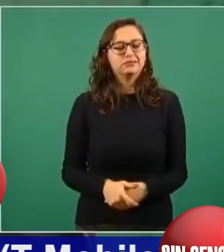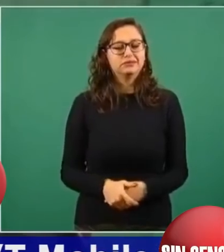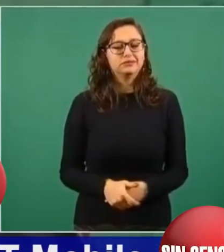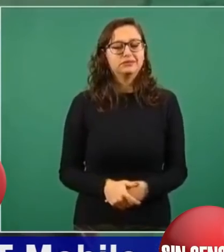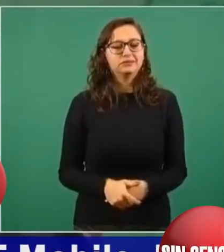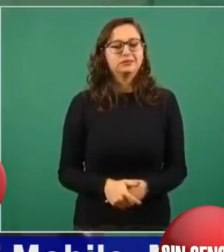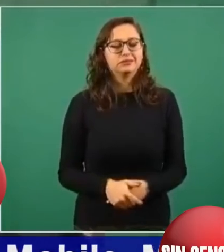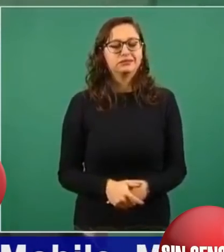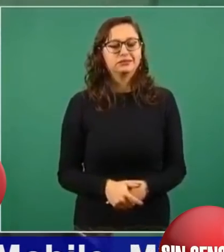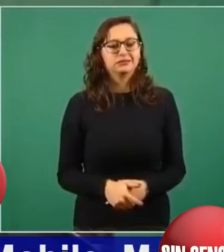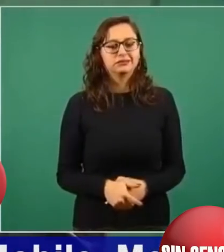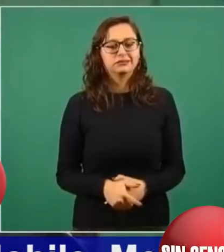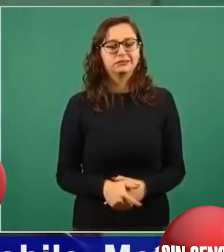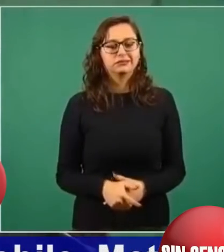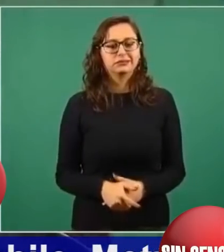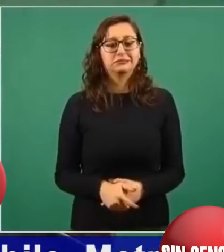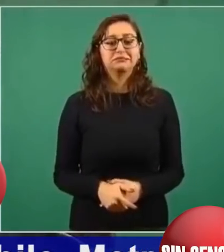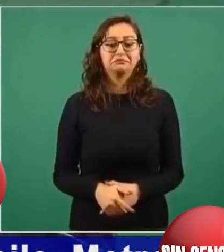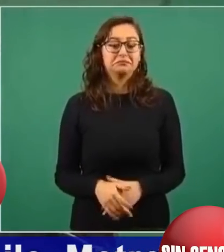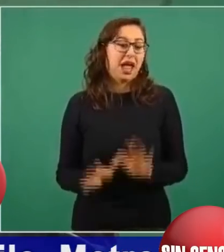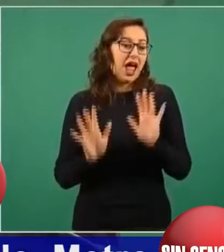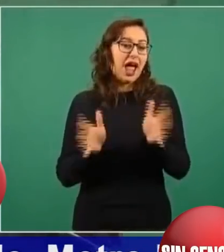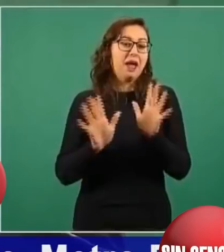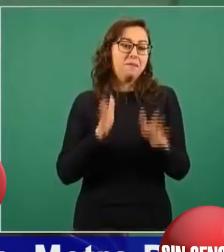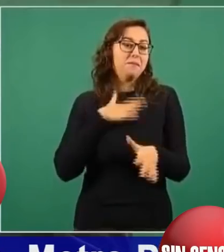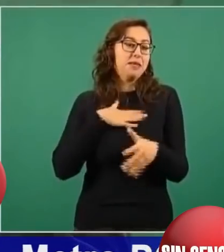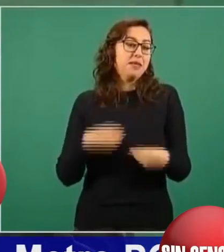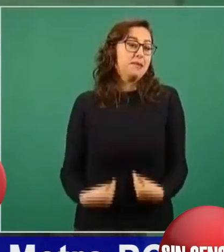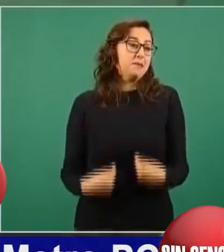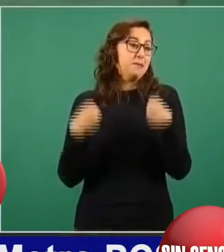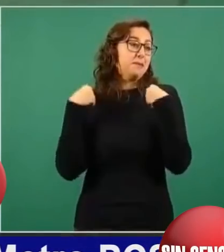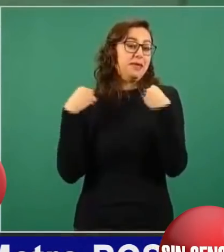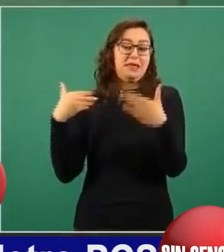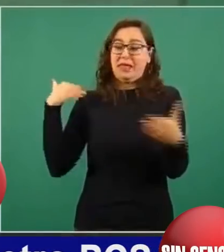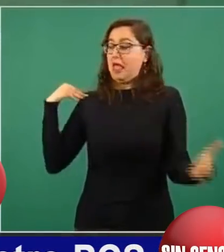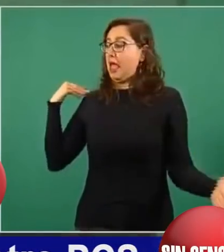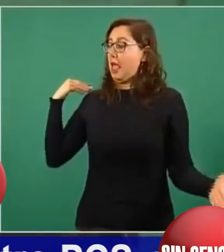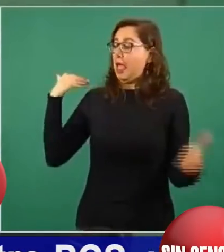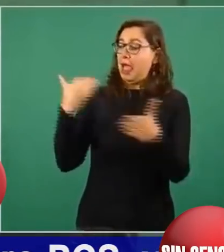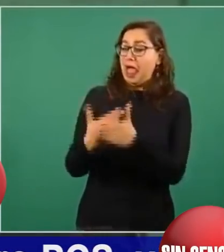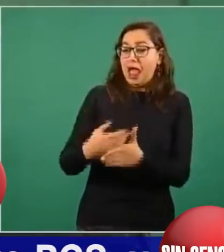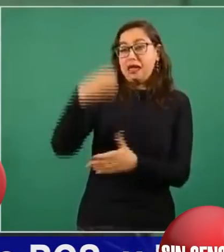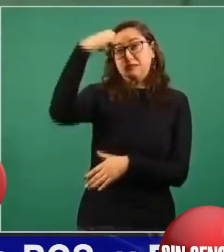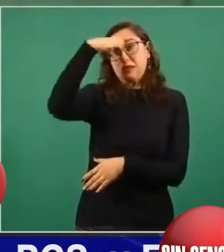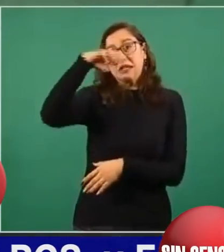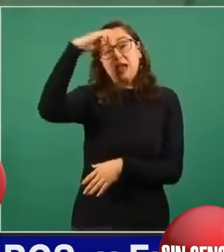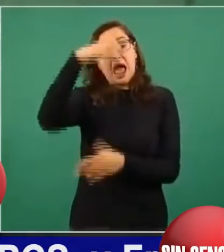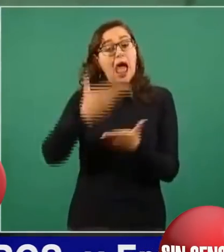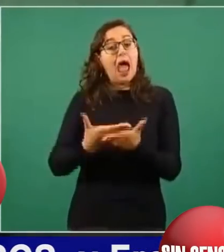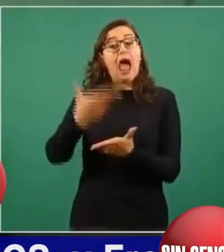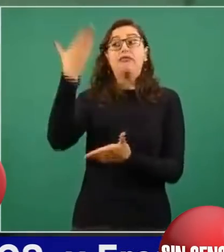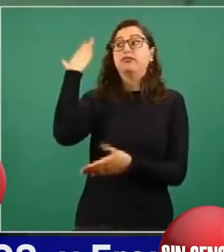Tengo muchas experiencias sobre eso. Cuando me iban a desaforar, ¿quién me sacó